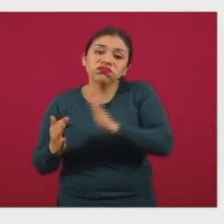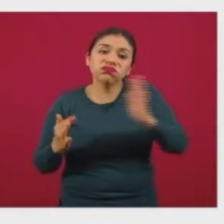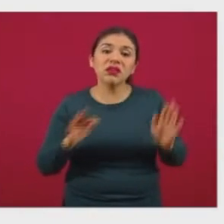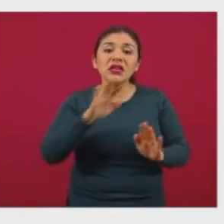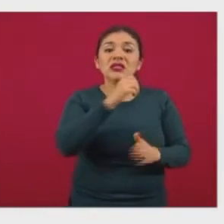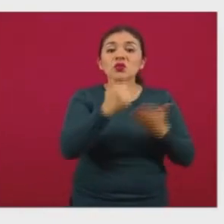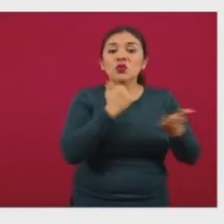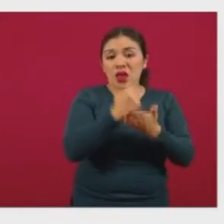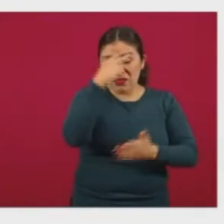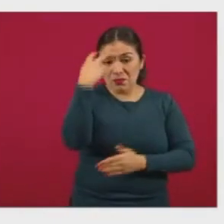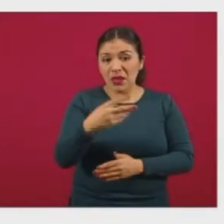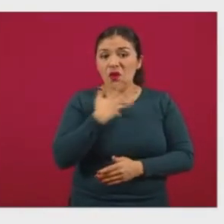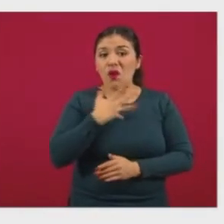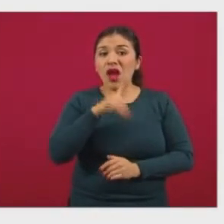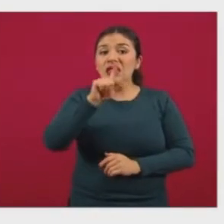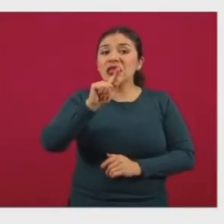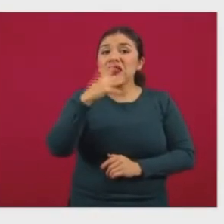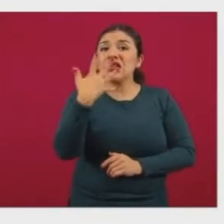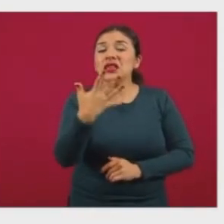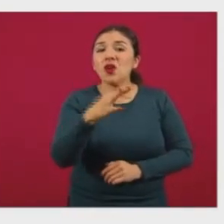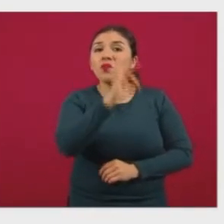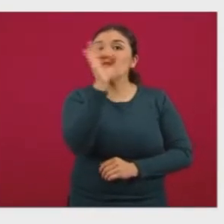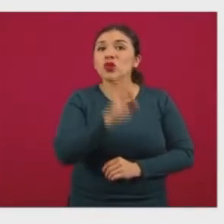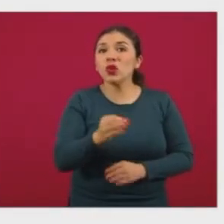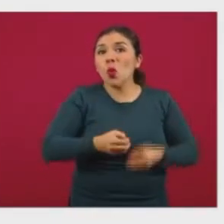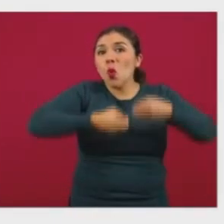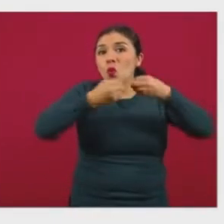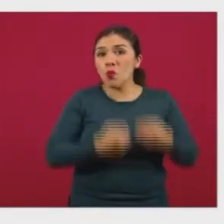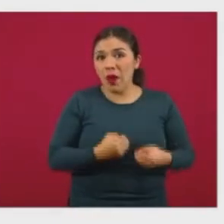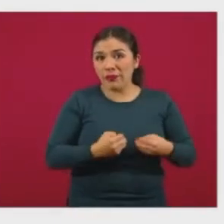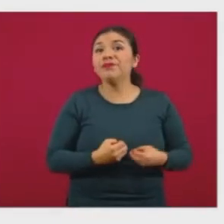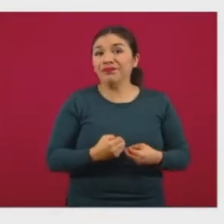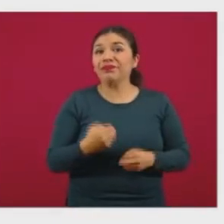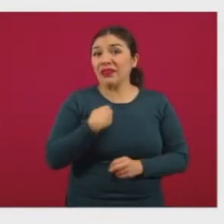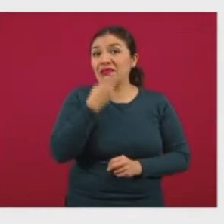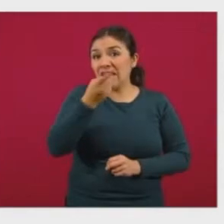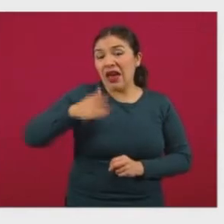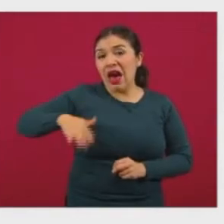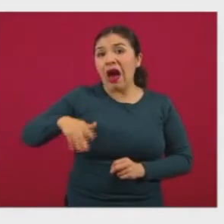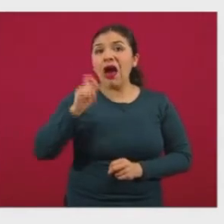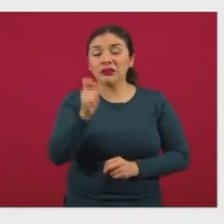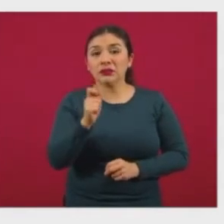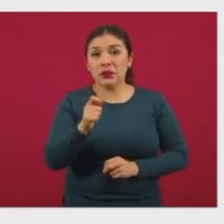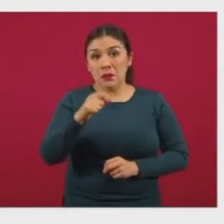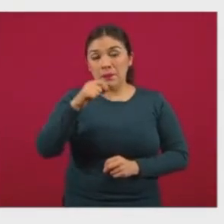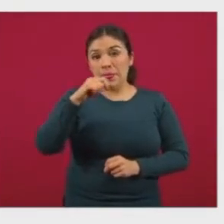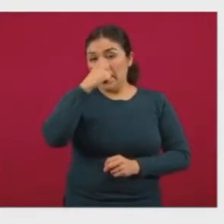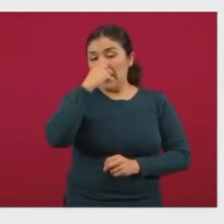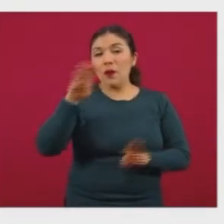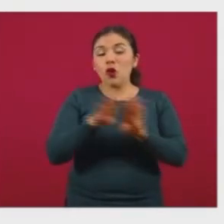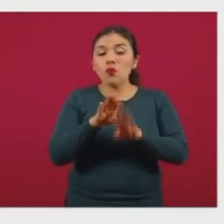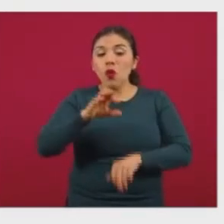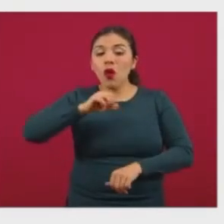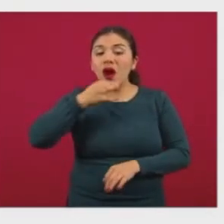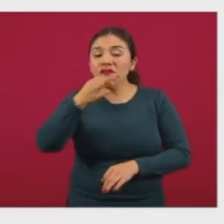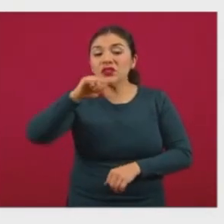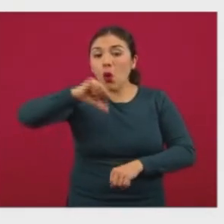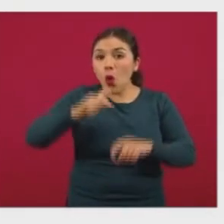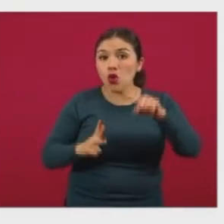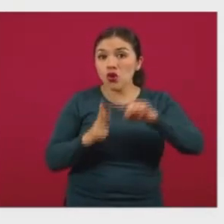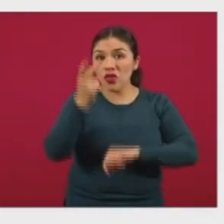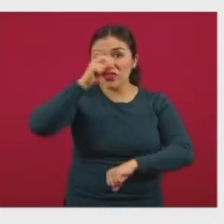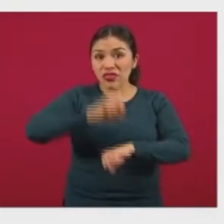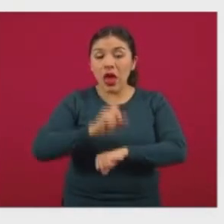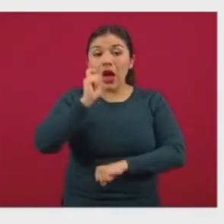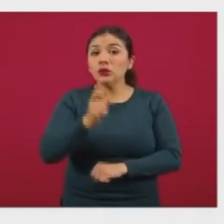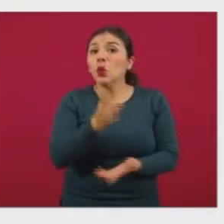de México, que tiene un 75%. Ya decíamos que para el caso del corte del día de hoy, sería esta la